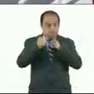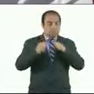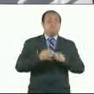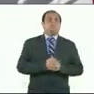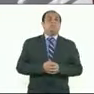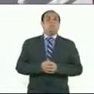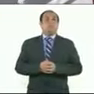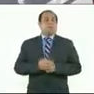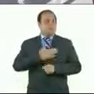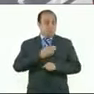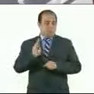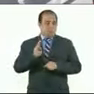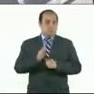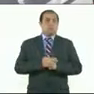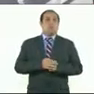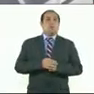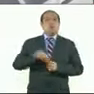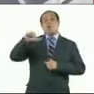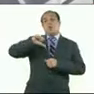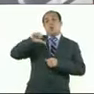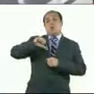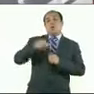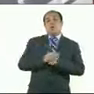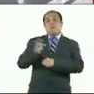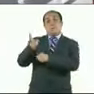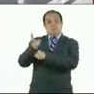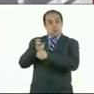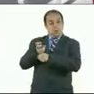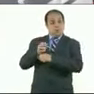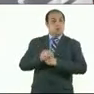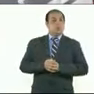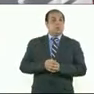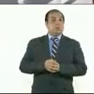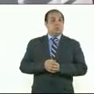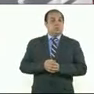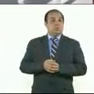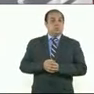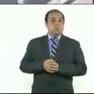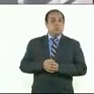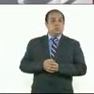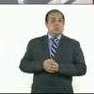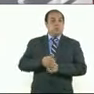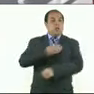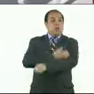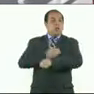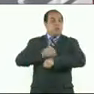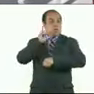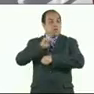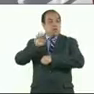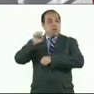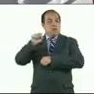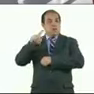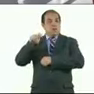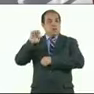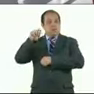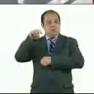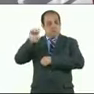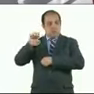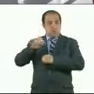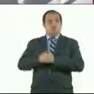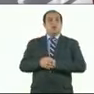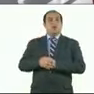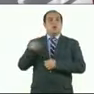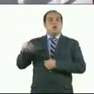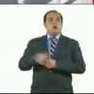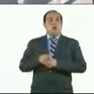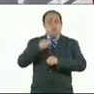Bueno, el día de hoy invitamos a nuestra compañera Stephanie Correa, que es delegada federal